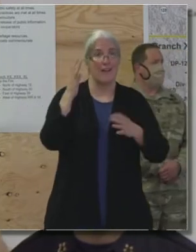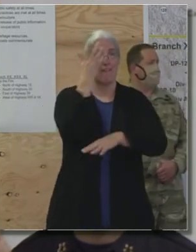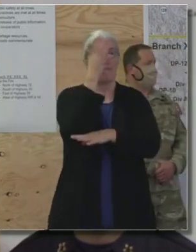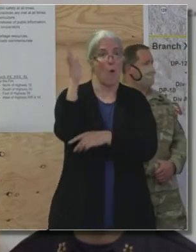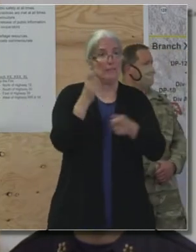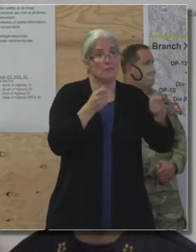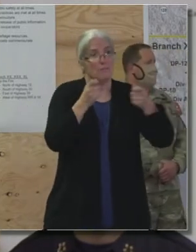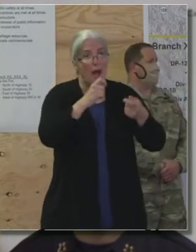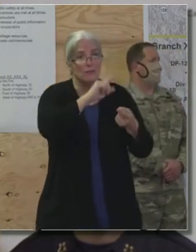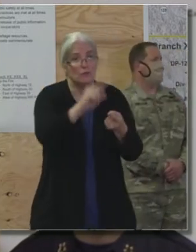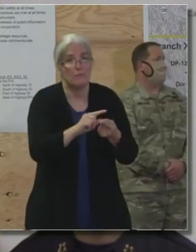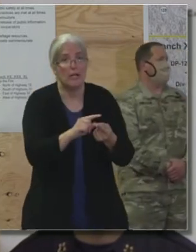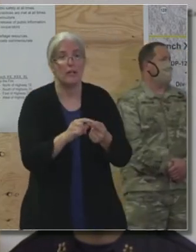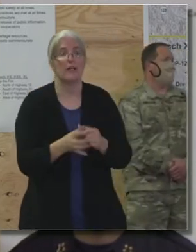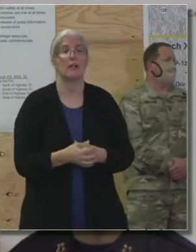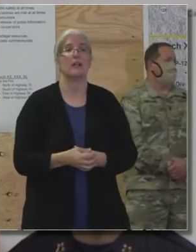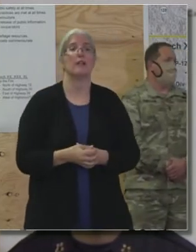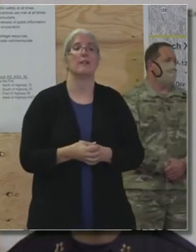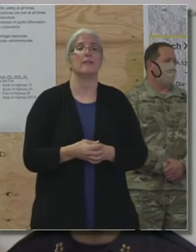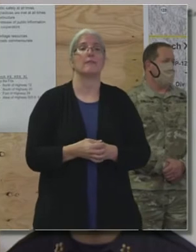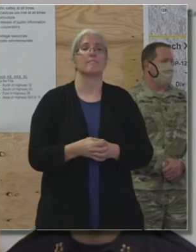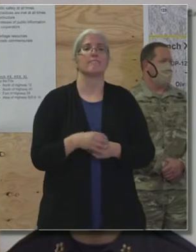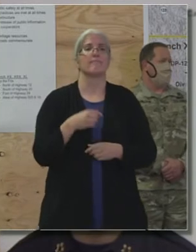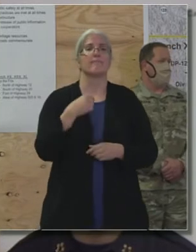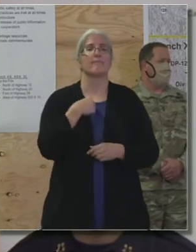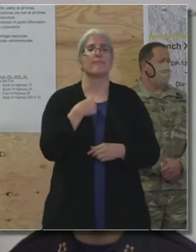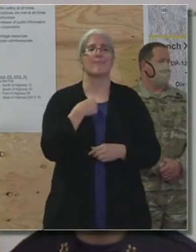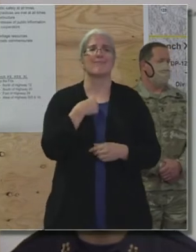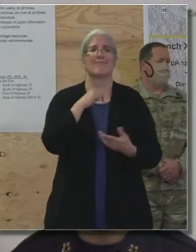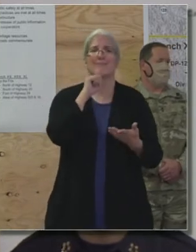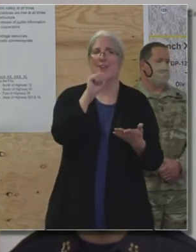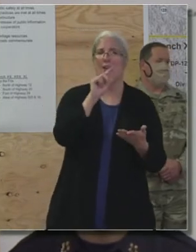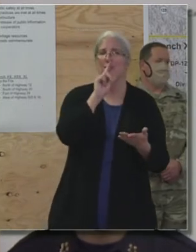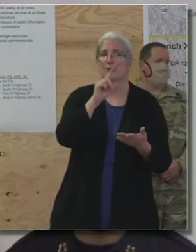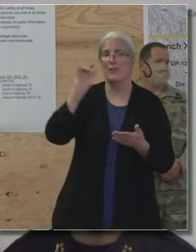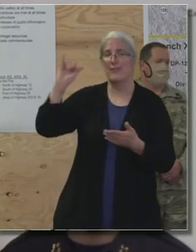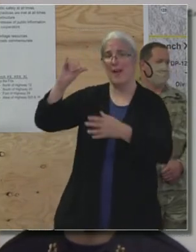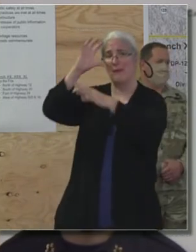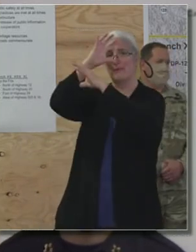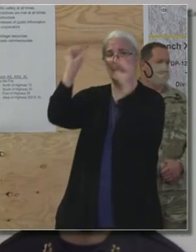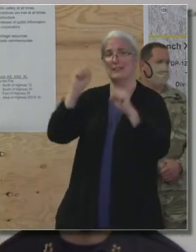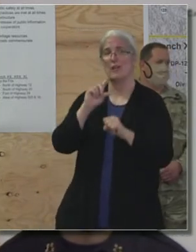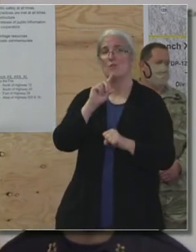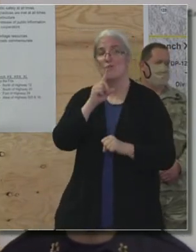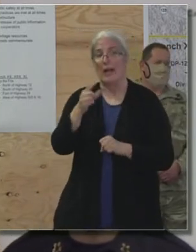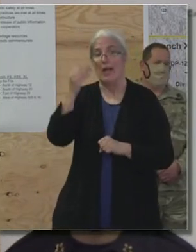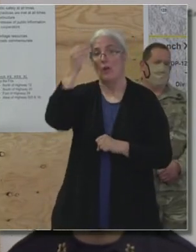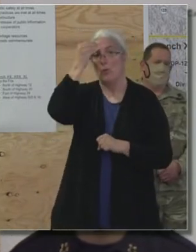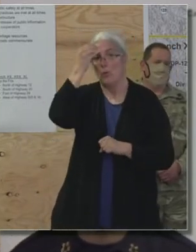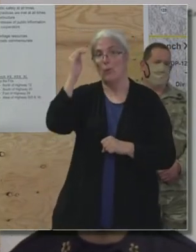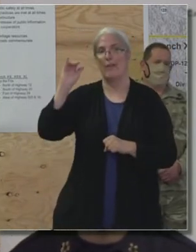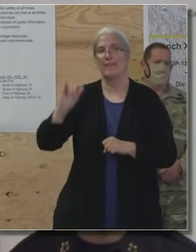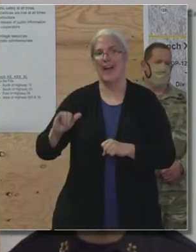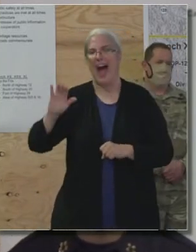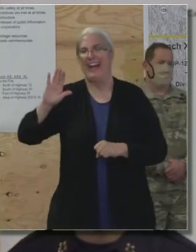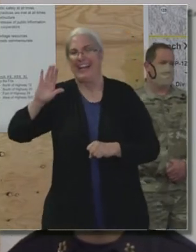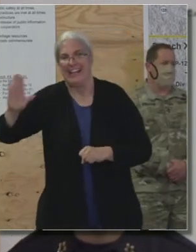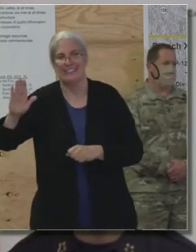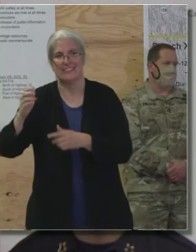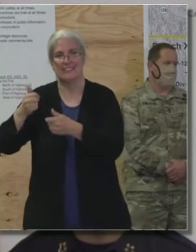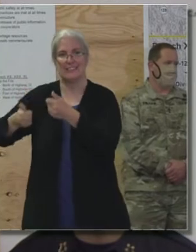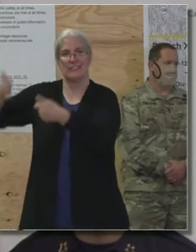no estoy convencido que presidente haya estado consciente de ese nuevo momarandu que su administración firmó con el estado de california